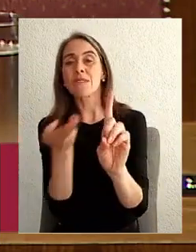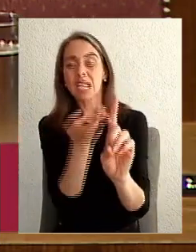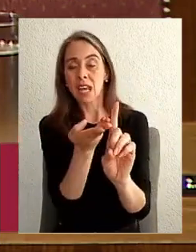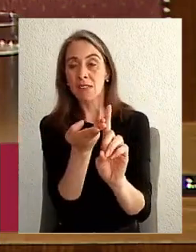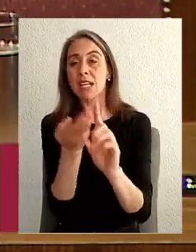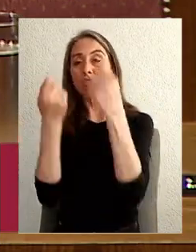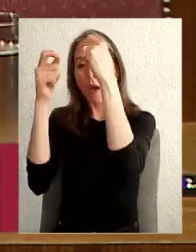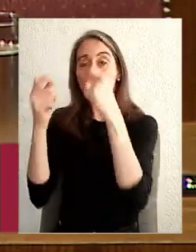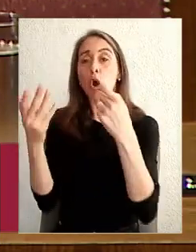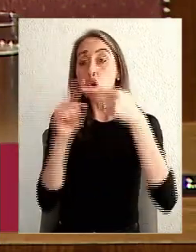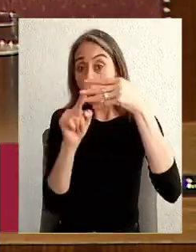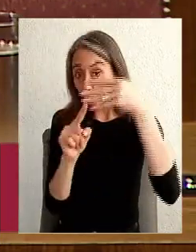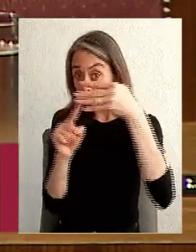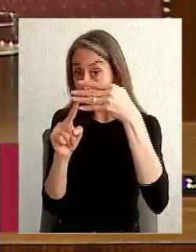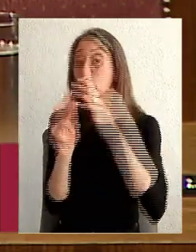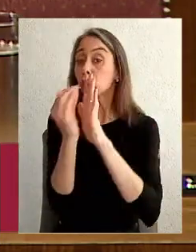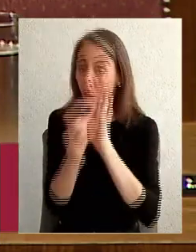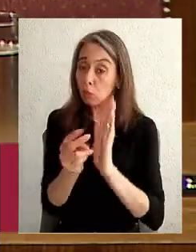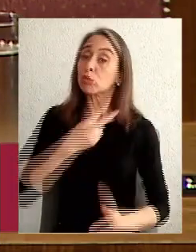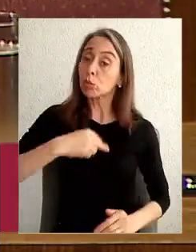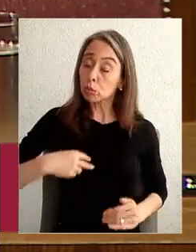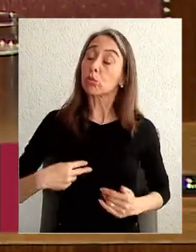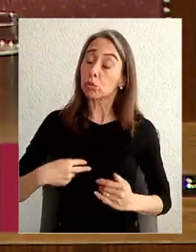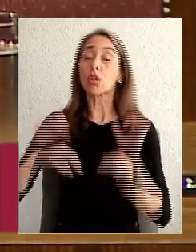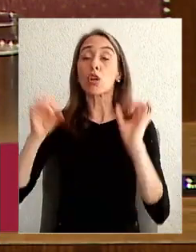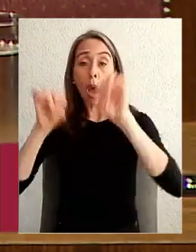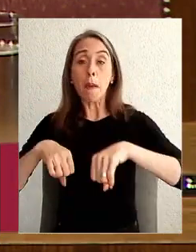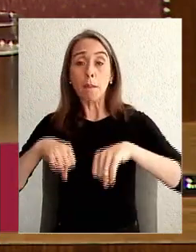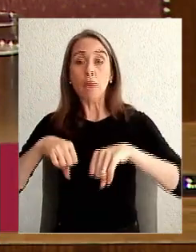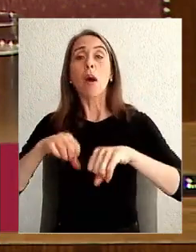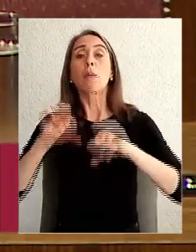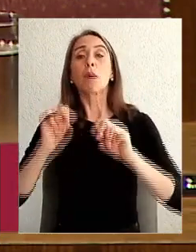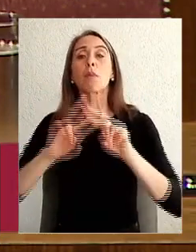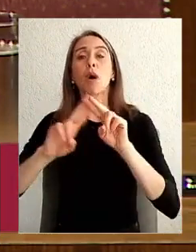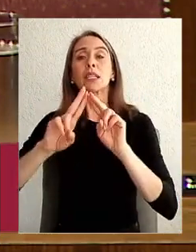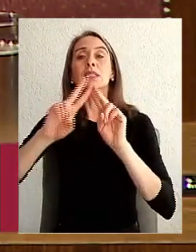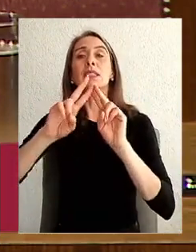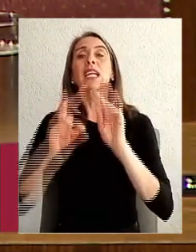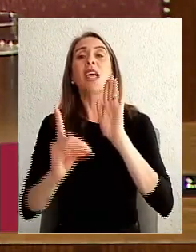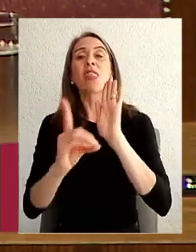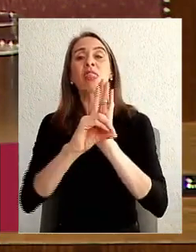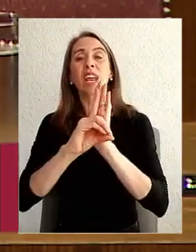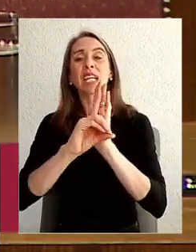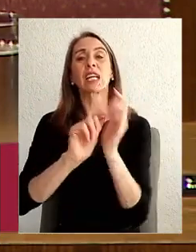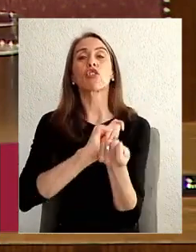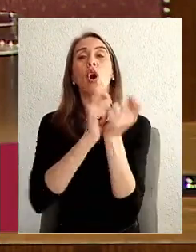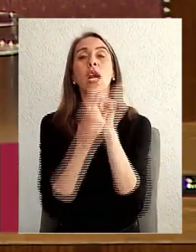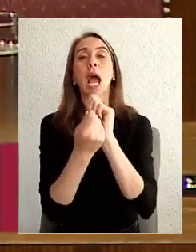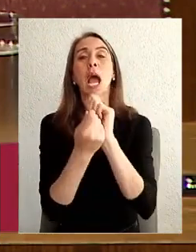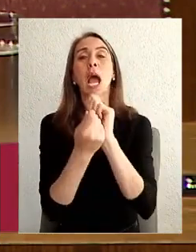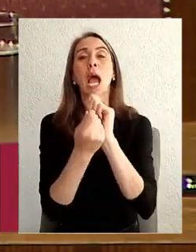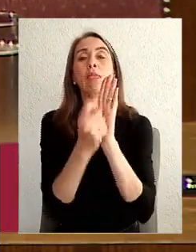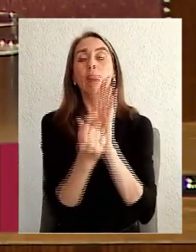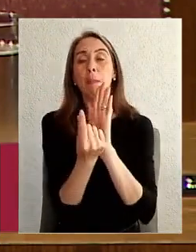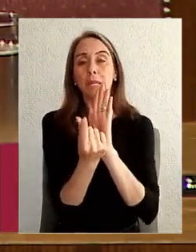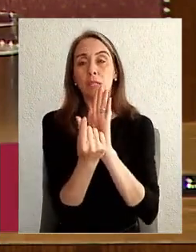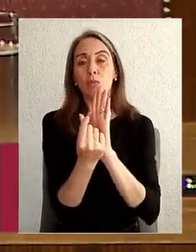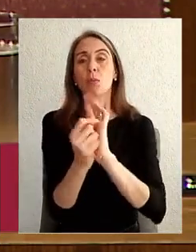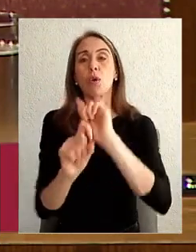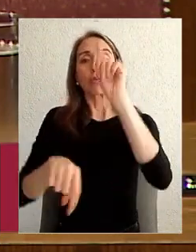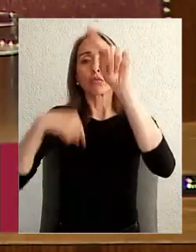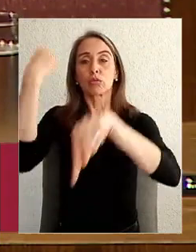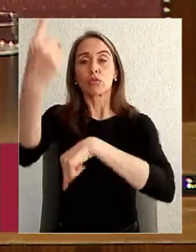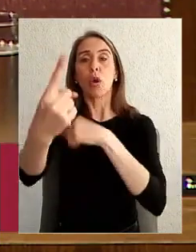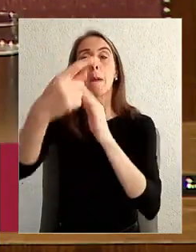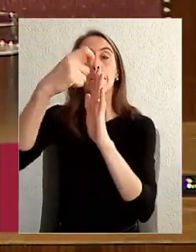poder aprobarlo y si fuera necesario hacer una modificación, un decreto de modificación presupuestaria a contar del mes de enero que permita